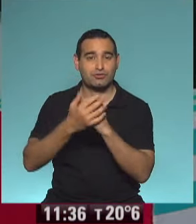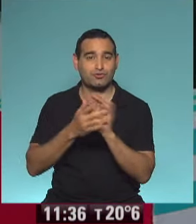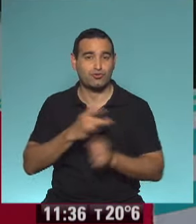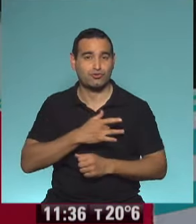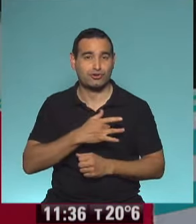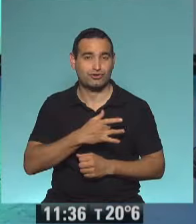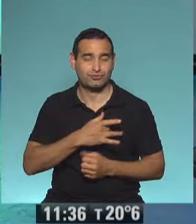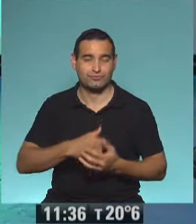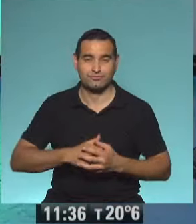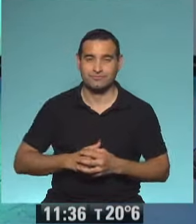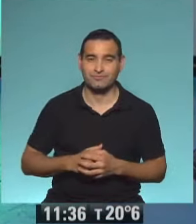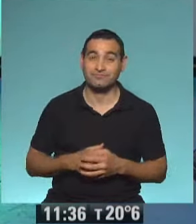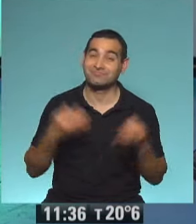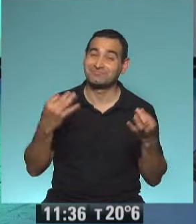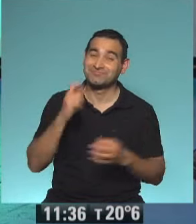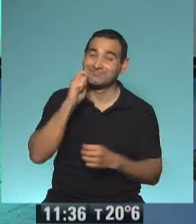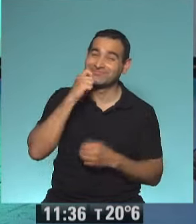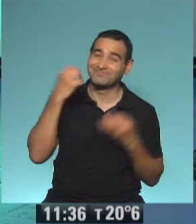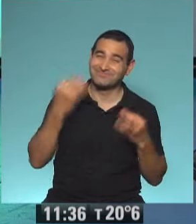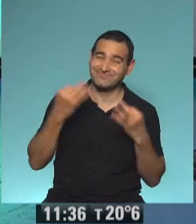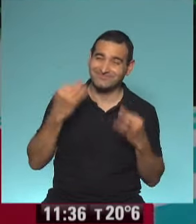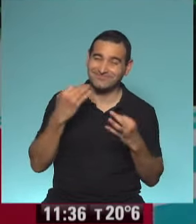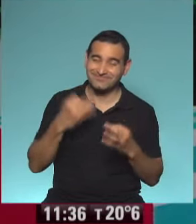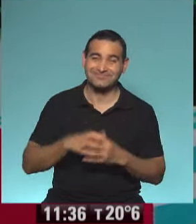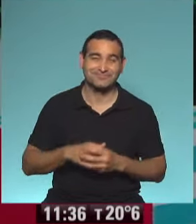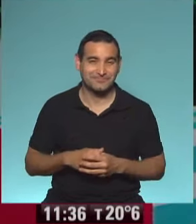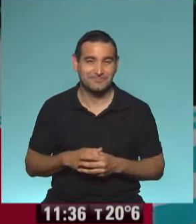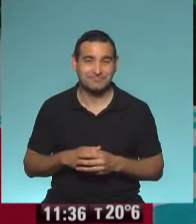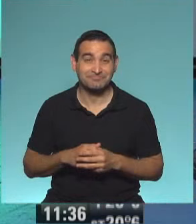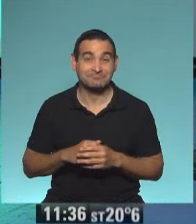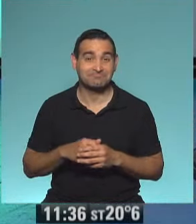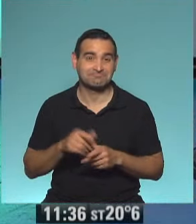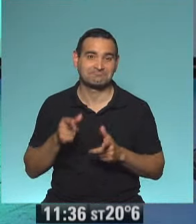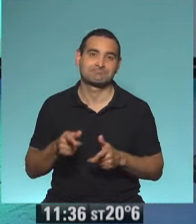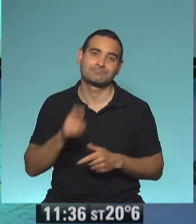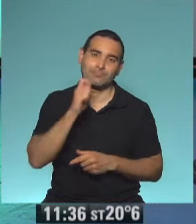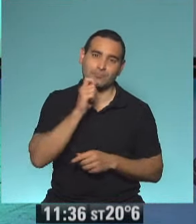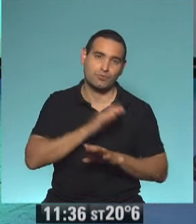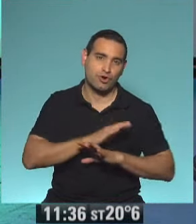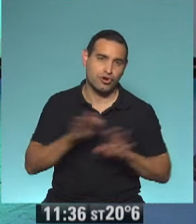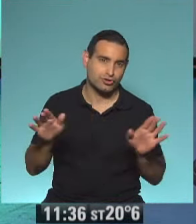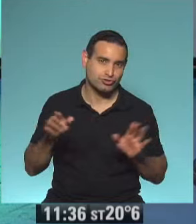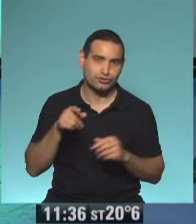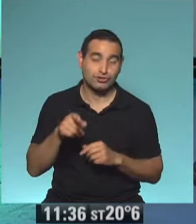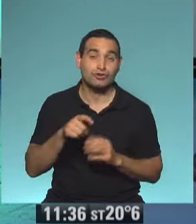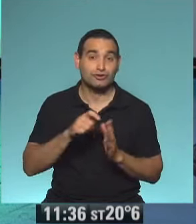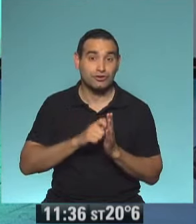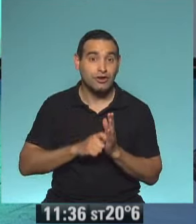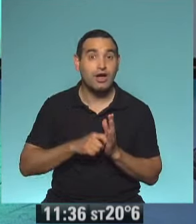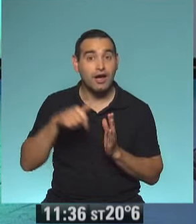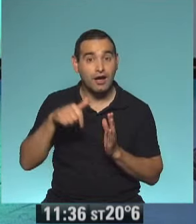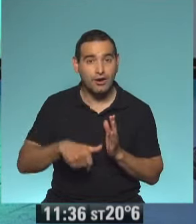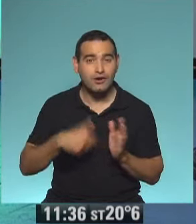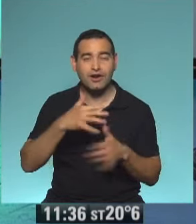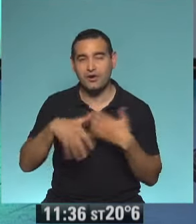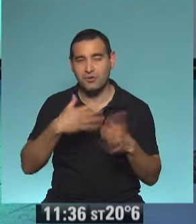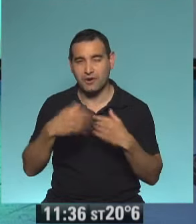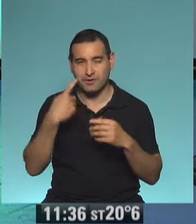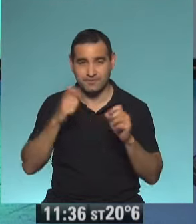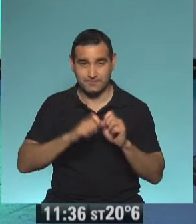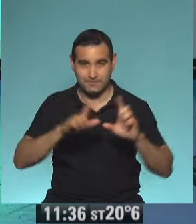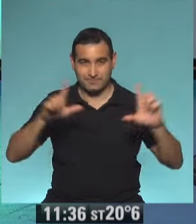corazón. ¡Ay, qué lindo! Sandra, qué lindo. Y con esta hermosa carta de la autora, vamos a Juegos